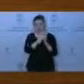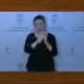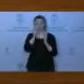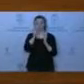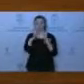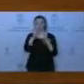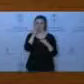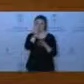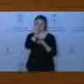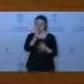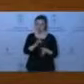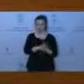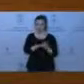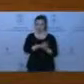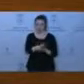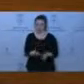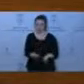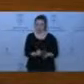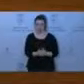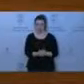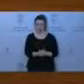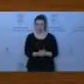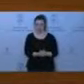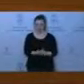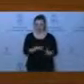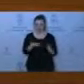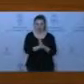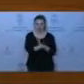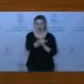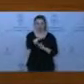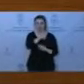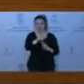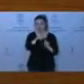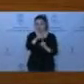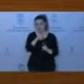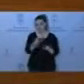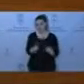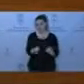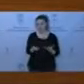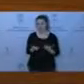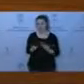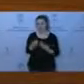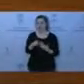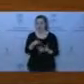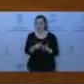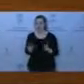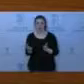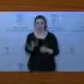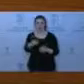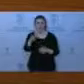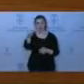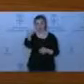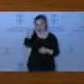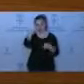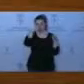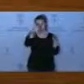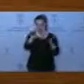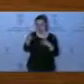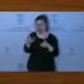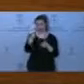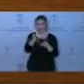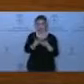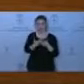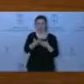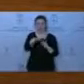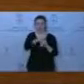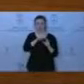presupuestos. Son pequeños problemas a los que se enfrentan. O, mejor dicho, también hay que tener en cuenta que ustedes no sepan justificar su